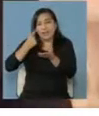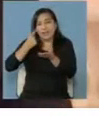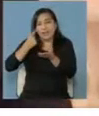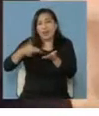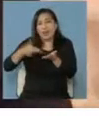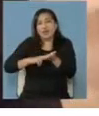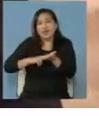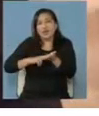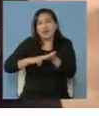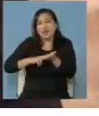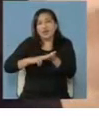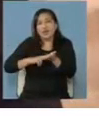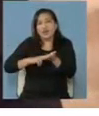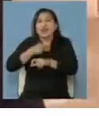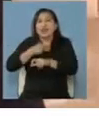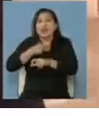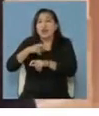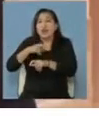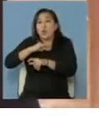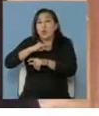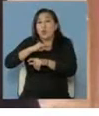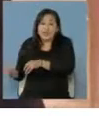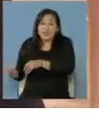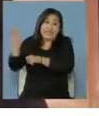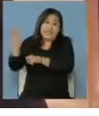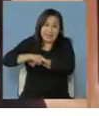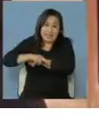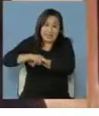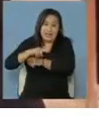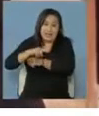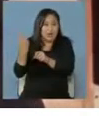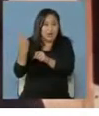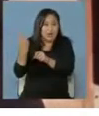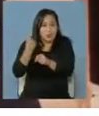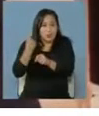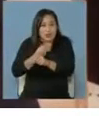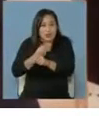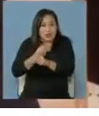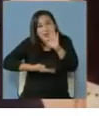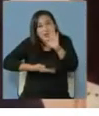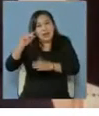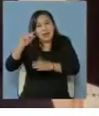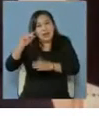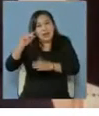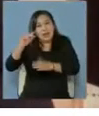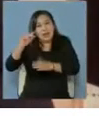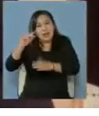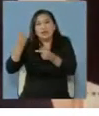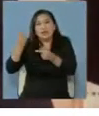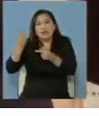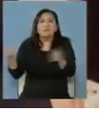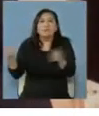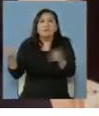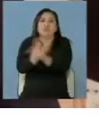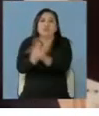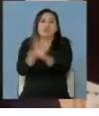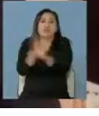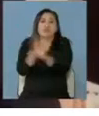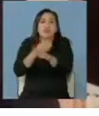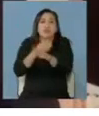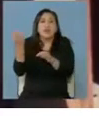nuevamente devolviendo a ciudadanos jujeños que debían trasladarse a esa provincia y a la ciudad capital,